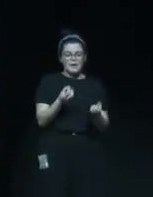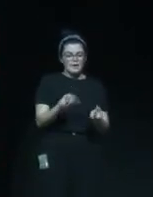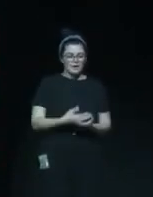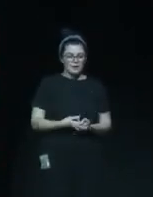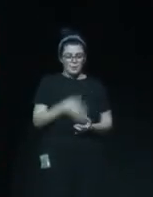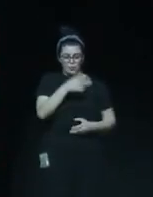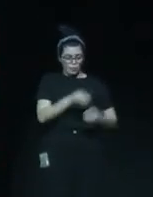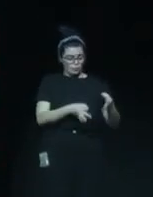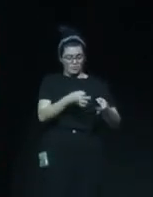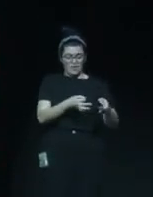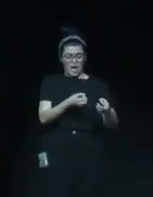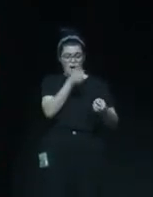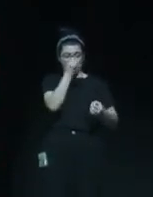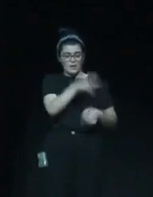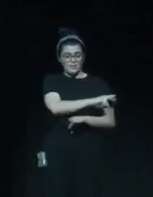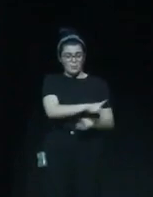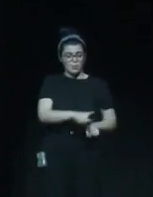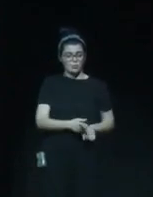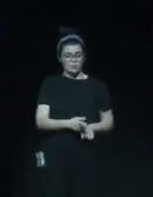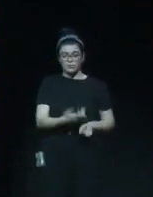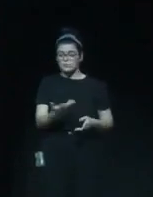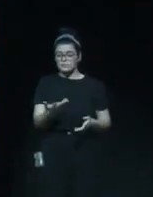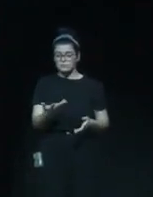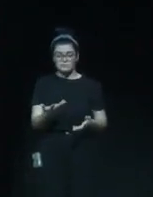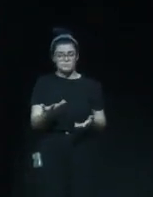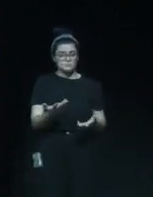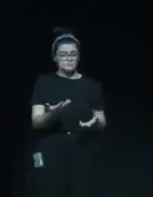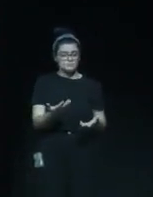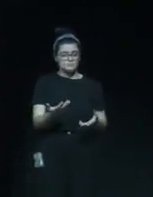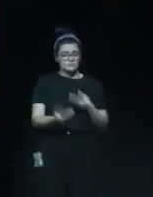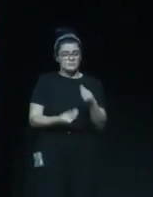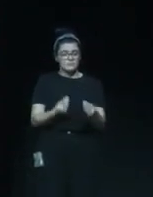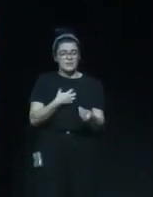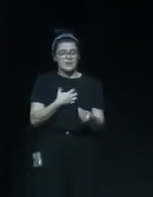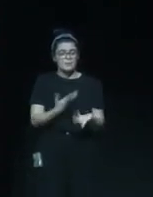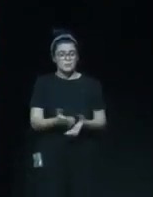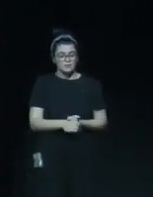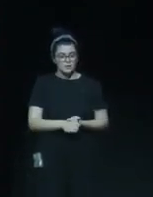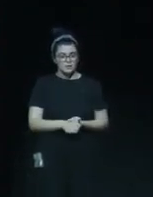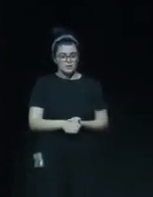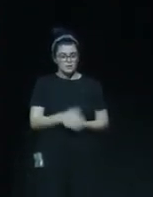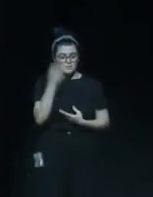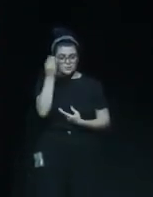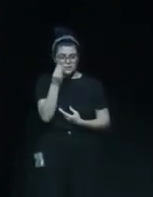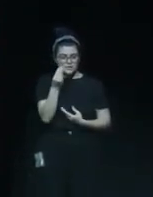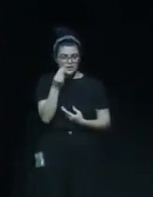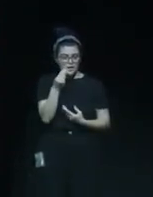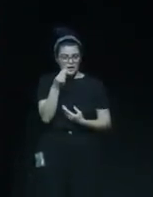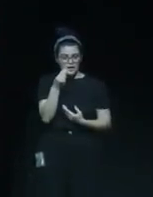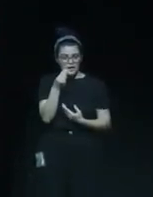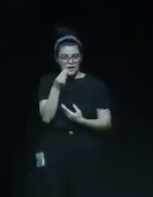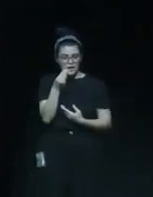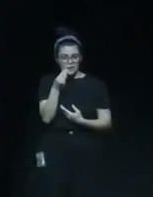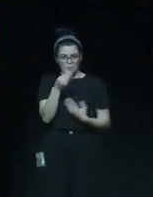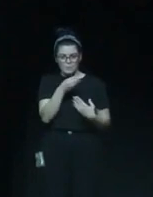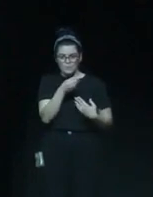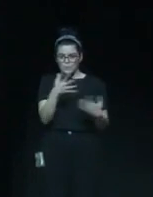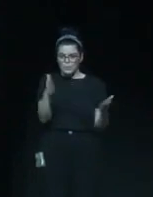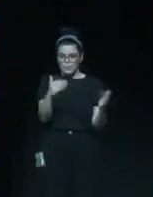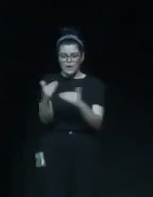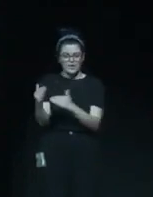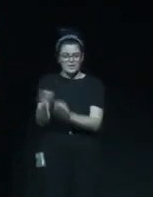justicia. Es que, ¿qué queda? Para mí no me queda, o sea, no queda nada, pero queda todo por hacer